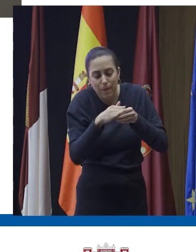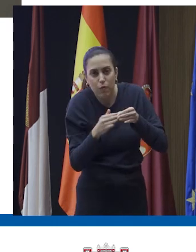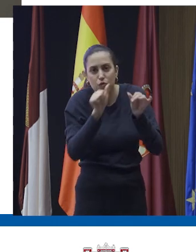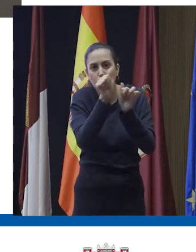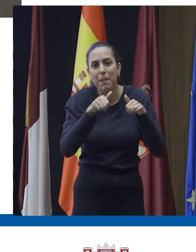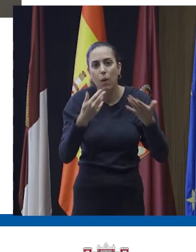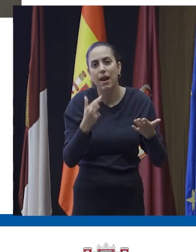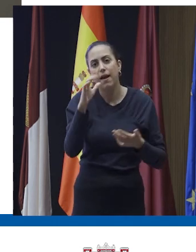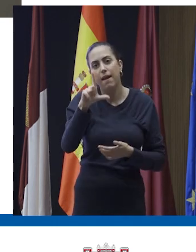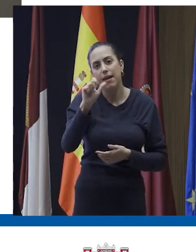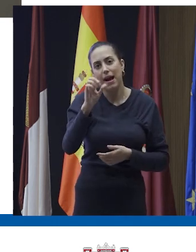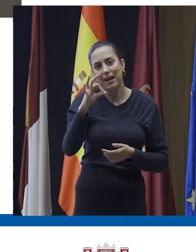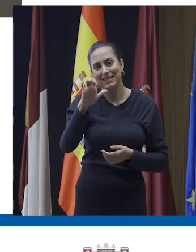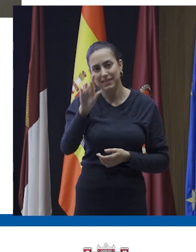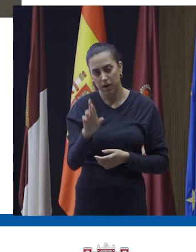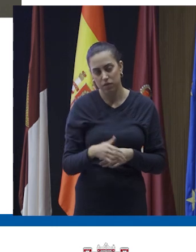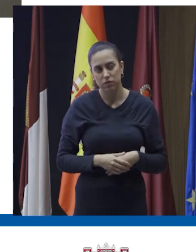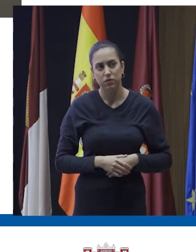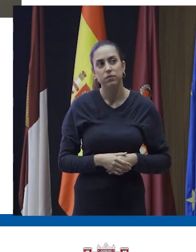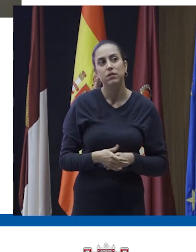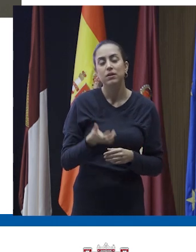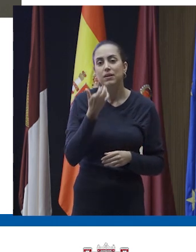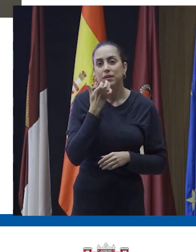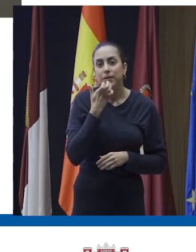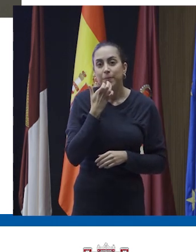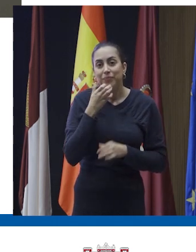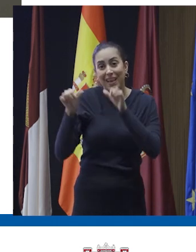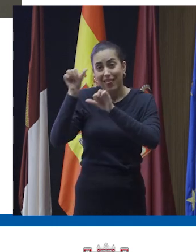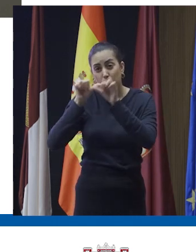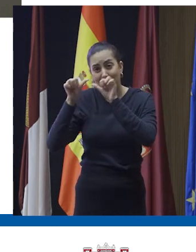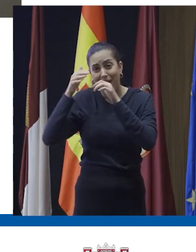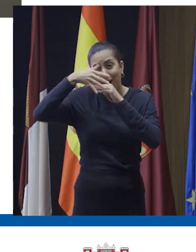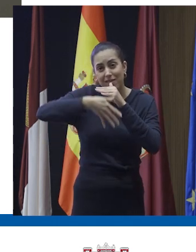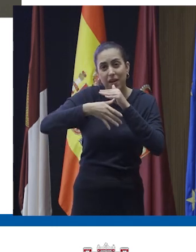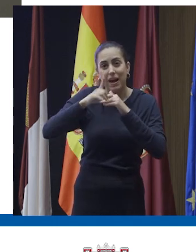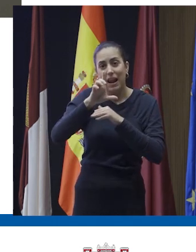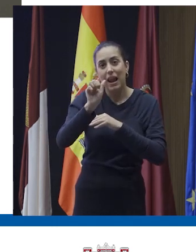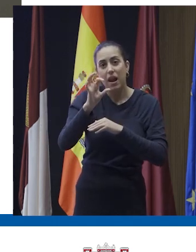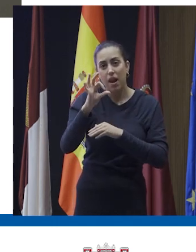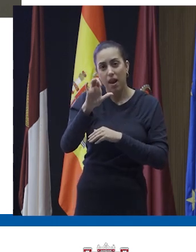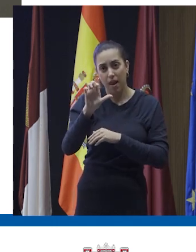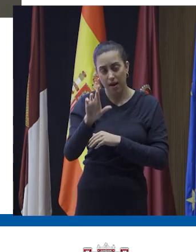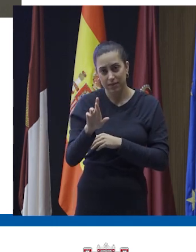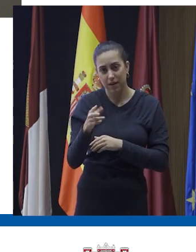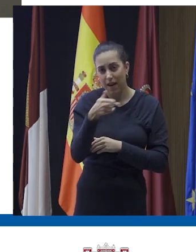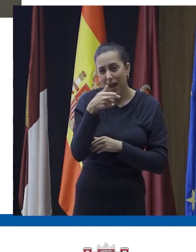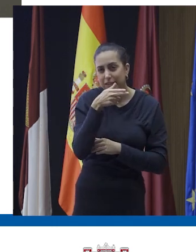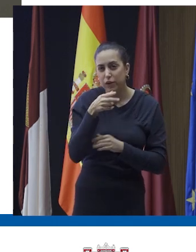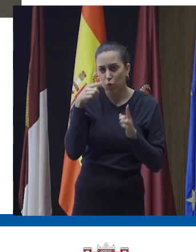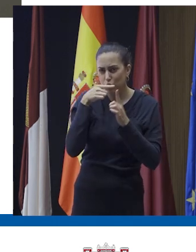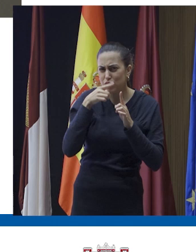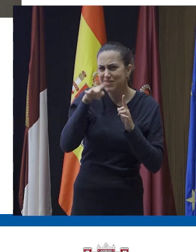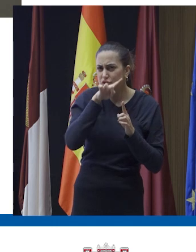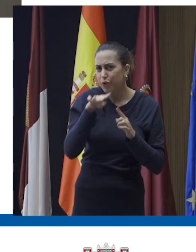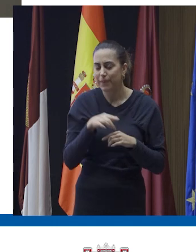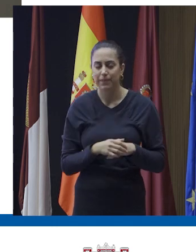Bueno, pues vamos a ver, ¿se usa el láser durante la cirugía de la catarata? Pues en principio se ha visto,